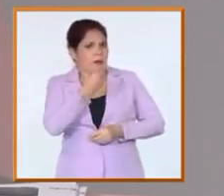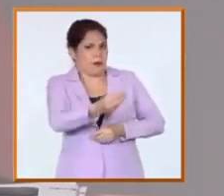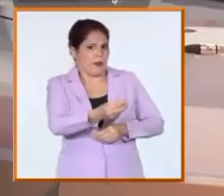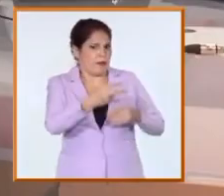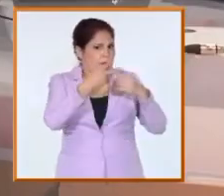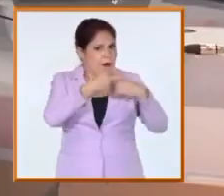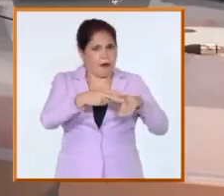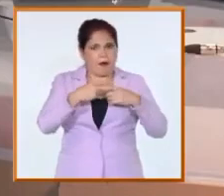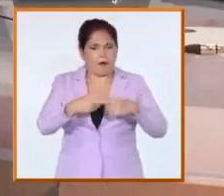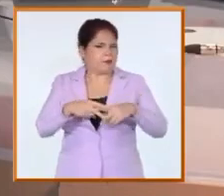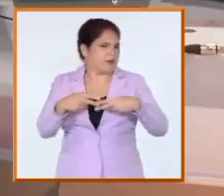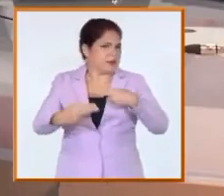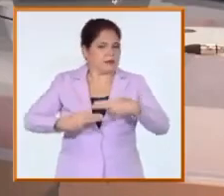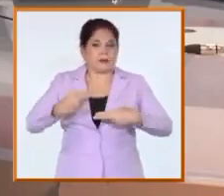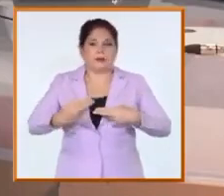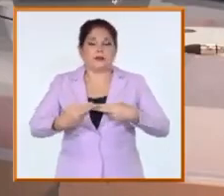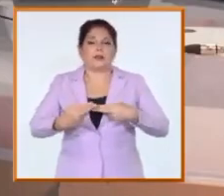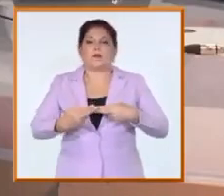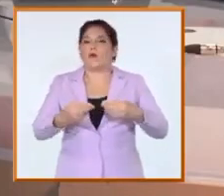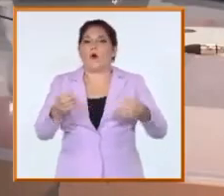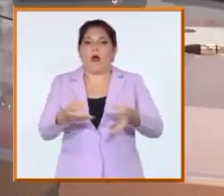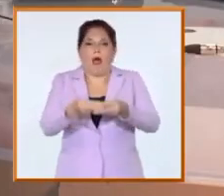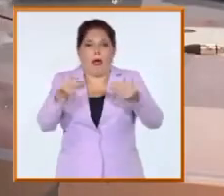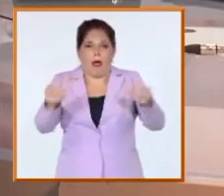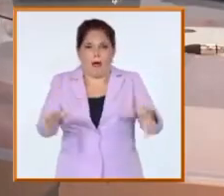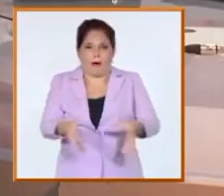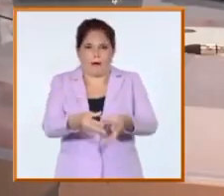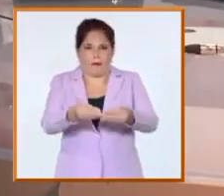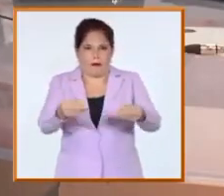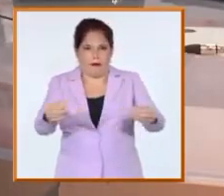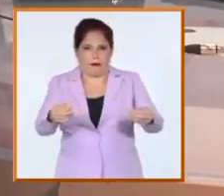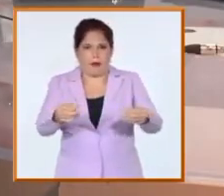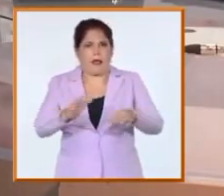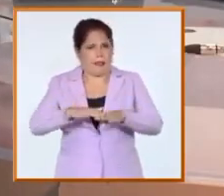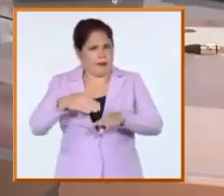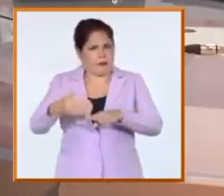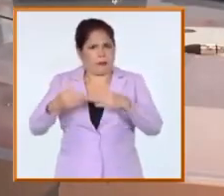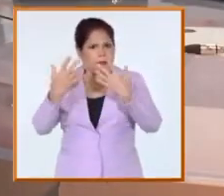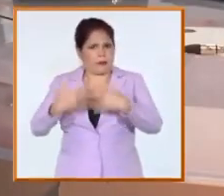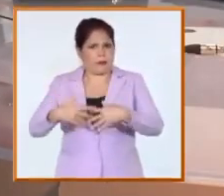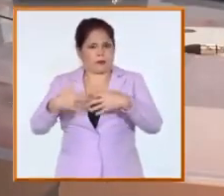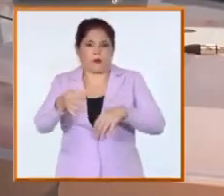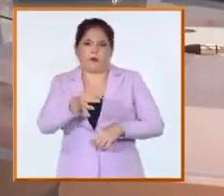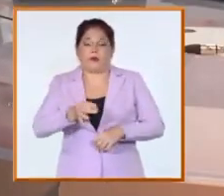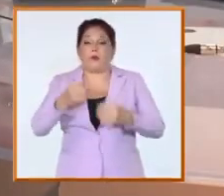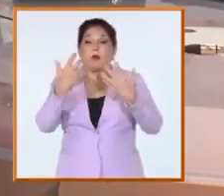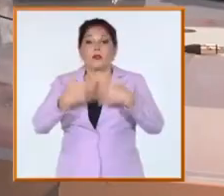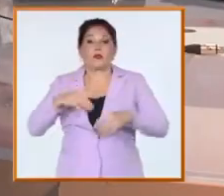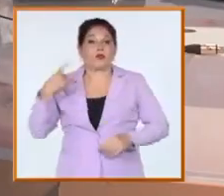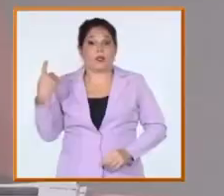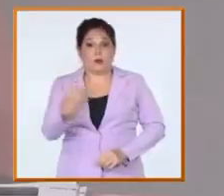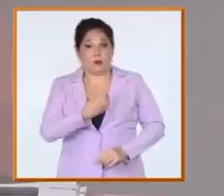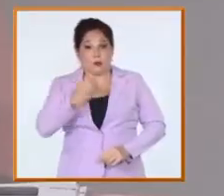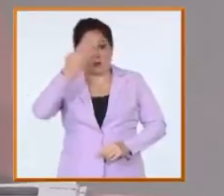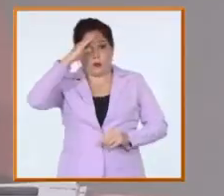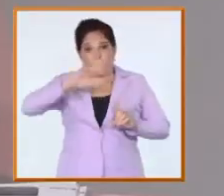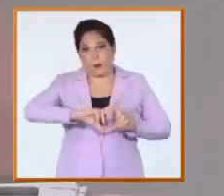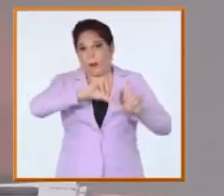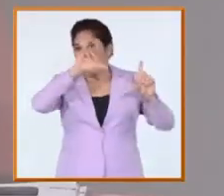en el desarrollo de las arcillas que eso va a hablar más adelante la producción local pero en la industria nacional